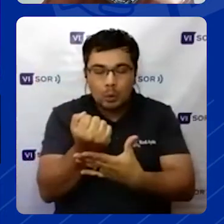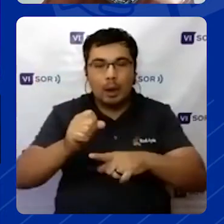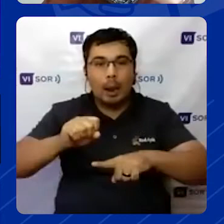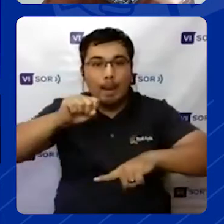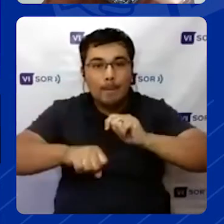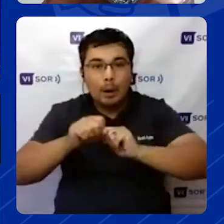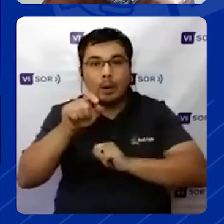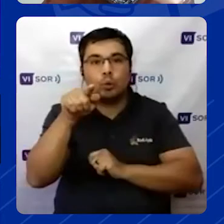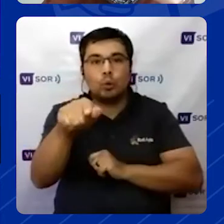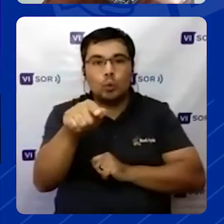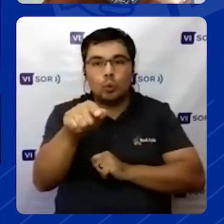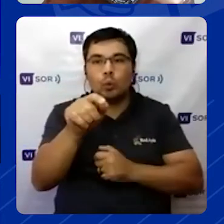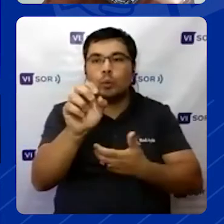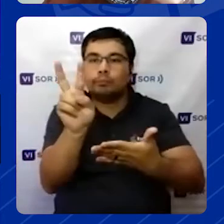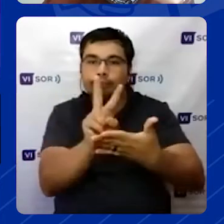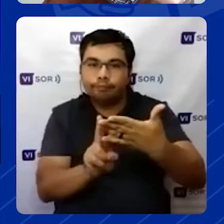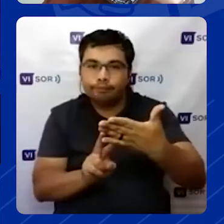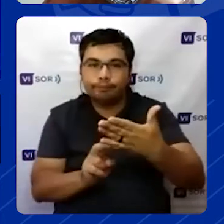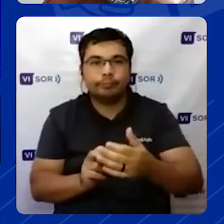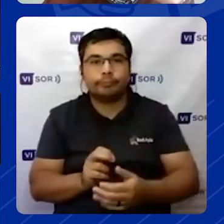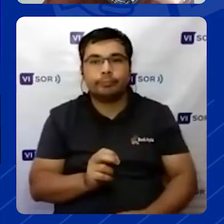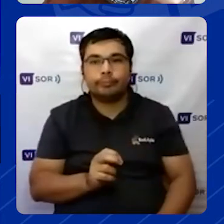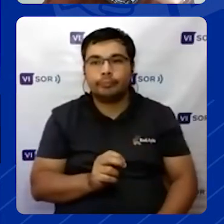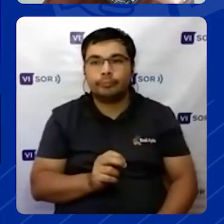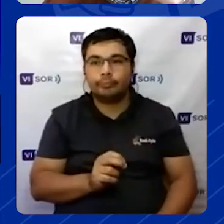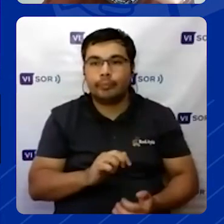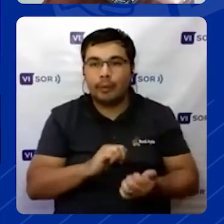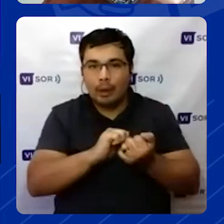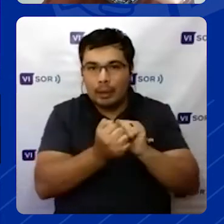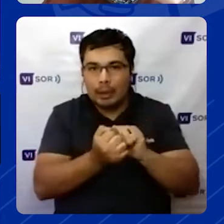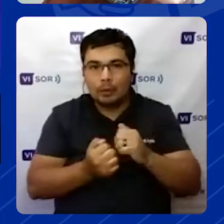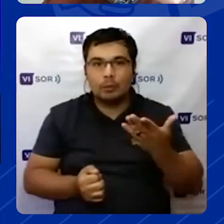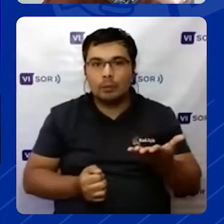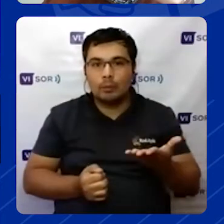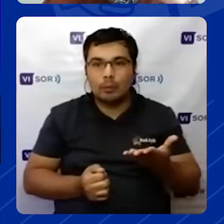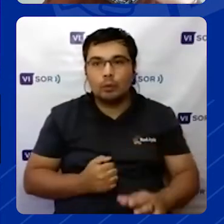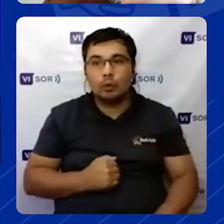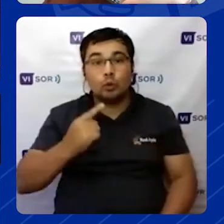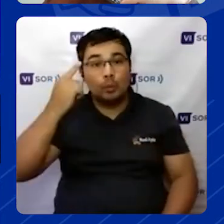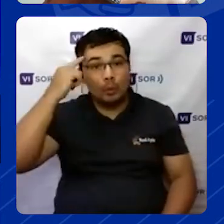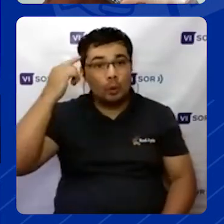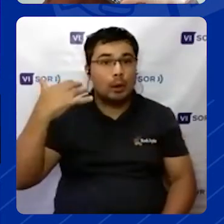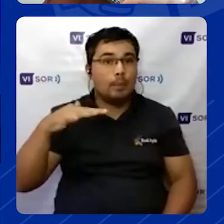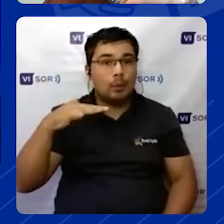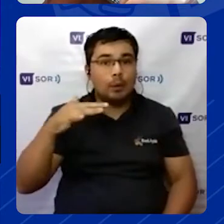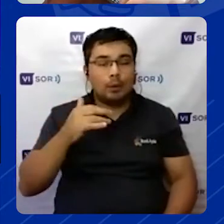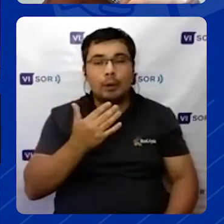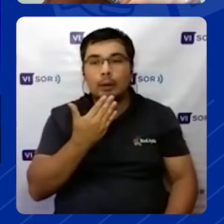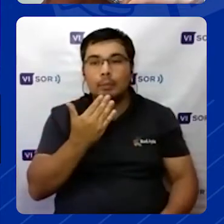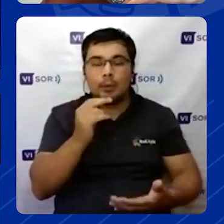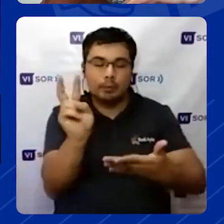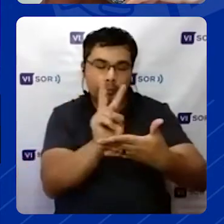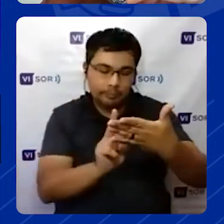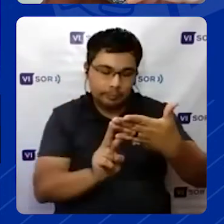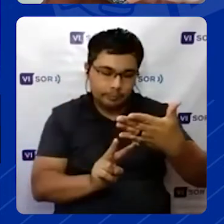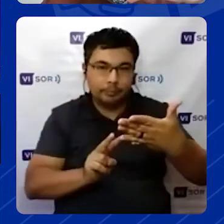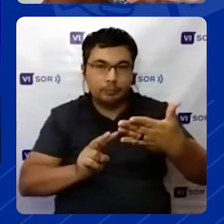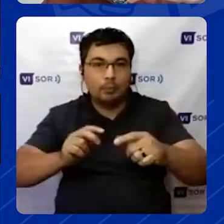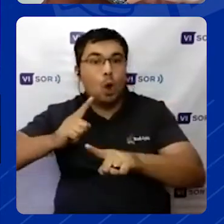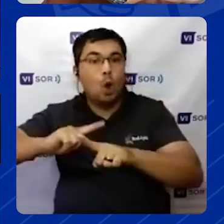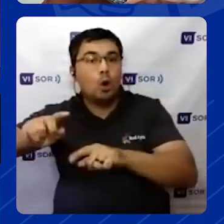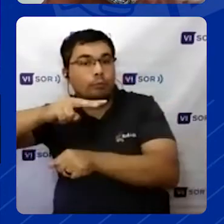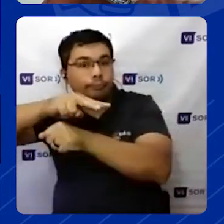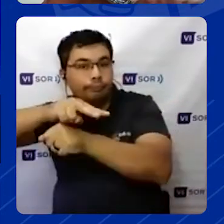sí, en el fondo igual es bueno, yo creo que sea revisado también por la parte de adaptación y asegurarnos de que efectivamente esté con